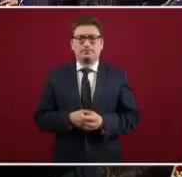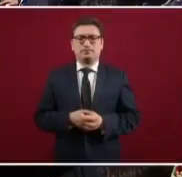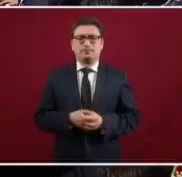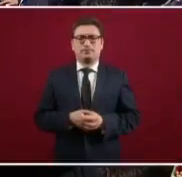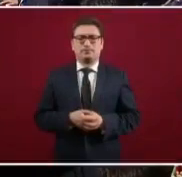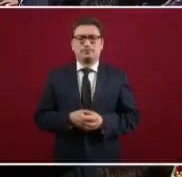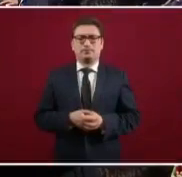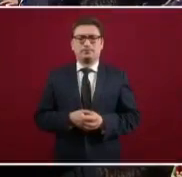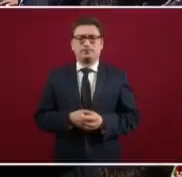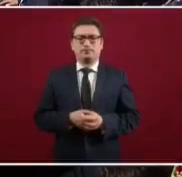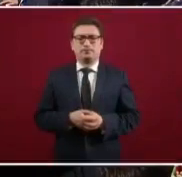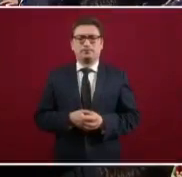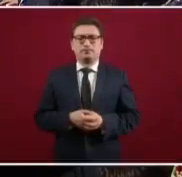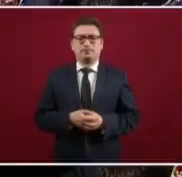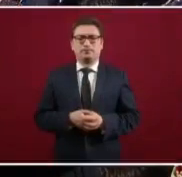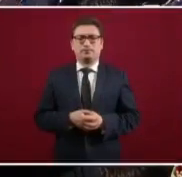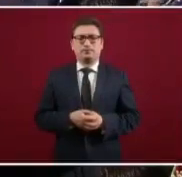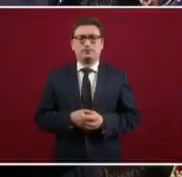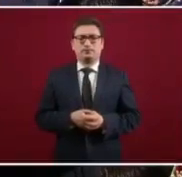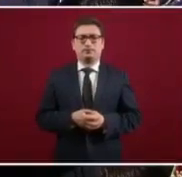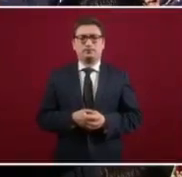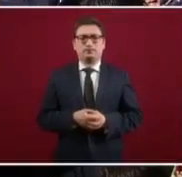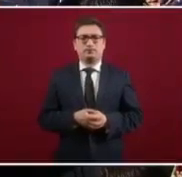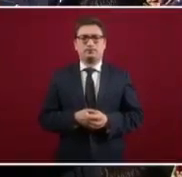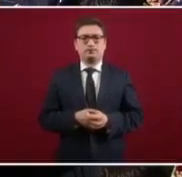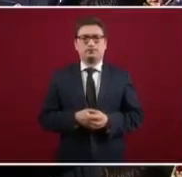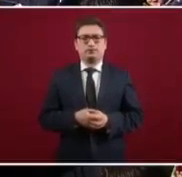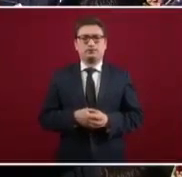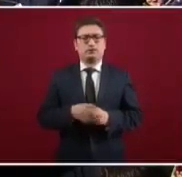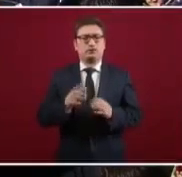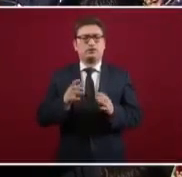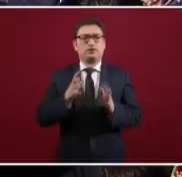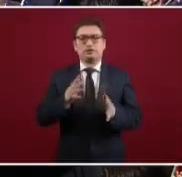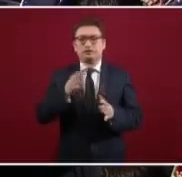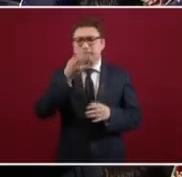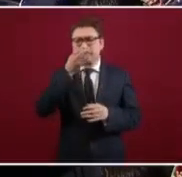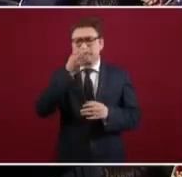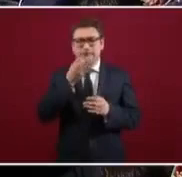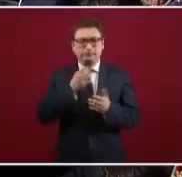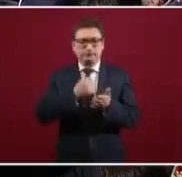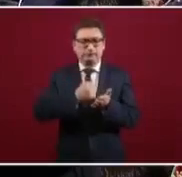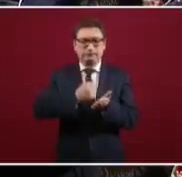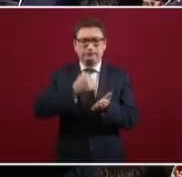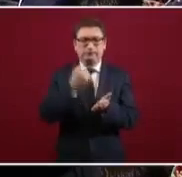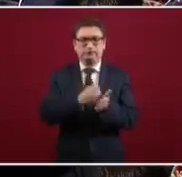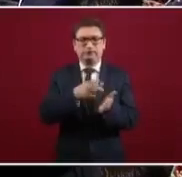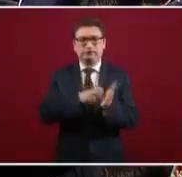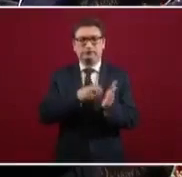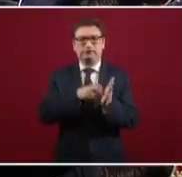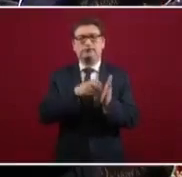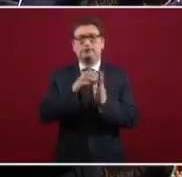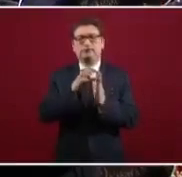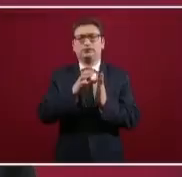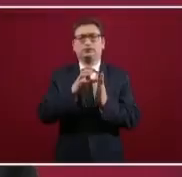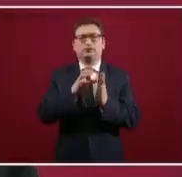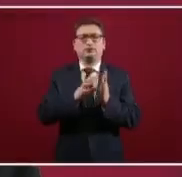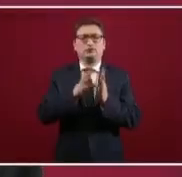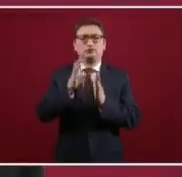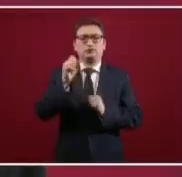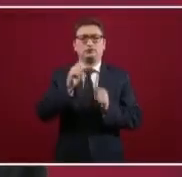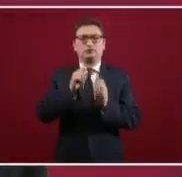esté prácticamente aprobada la reforma al artículo